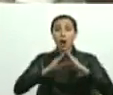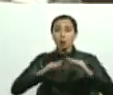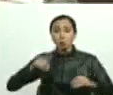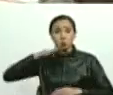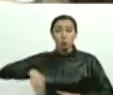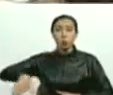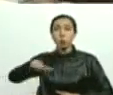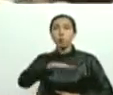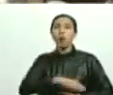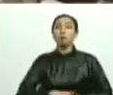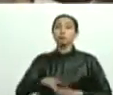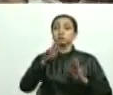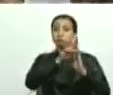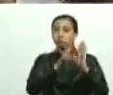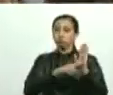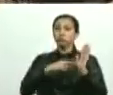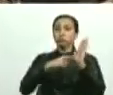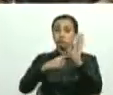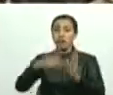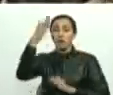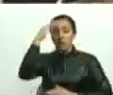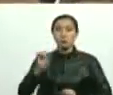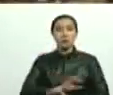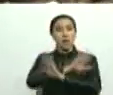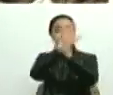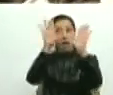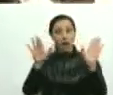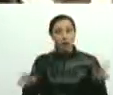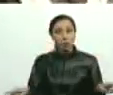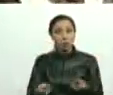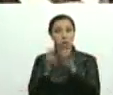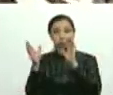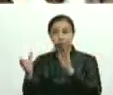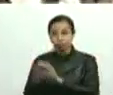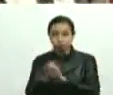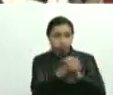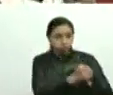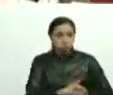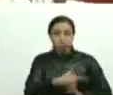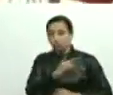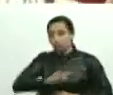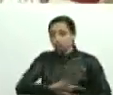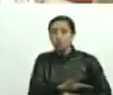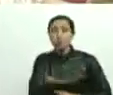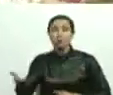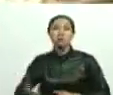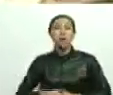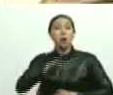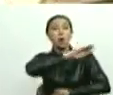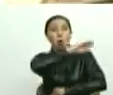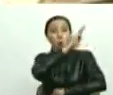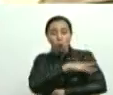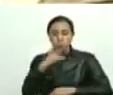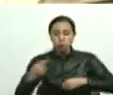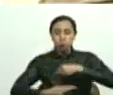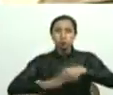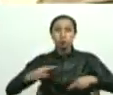Pero reglas de juego claras conservan amistades y fortalecen la Revolución